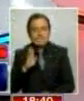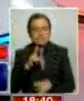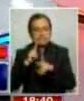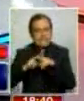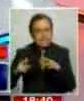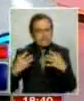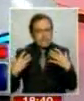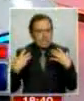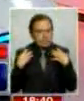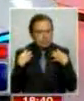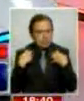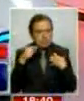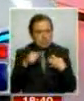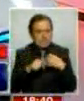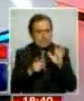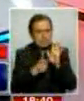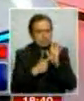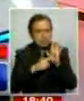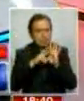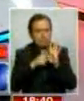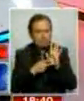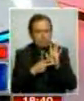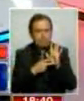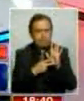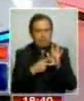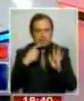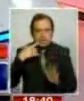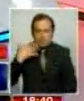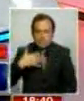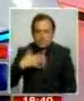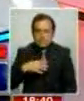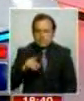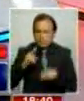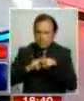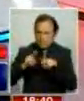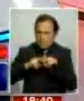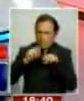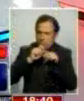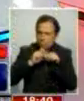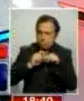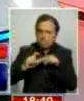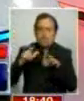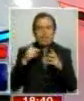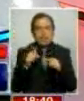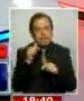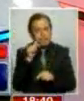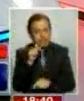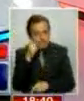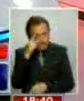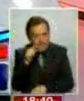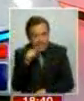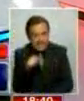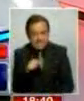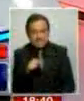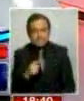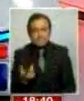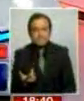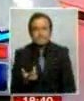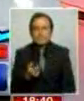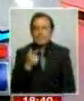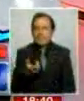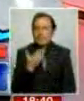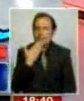responsable, es que esta reforma tributaria tiene esta magnitud y se ha hecho con la gradualidad para que justamente también